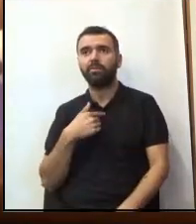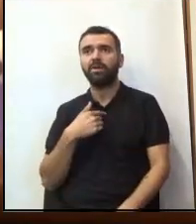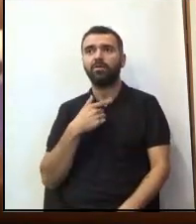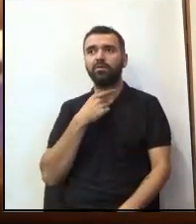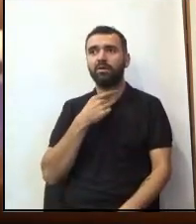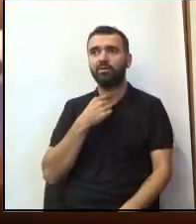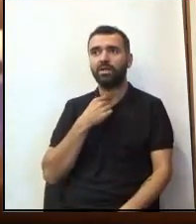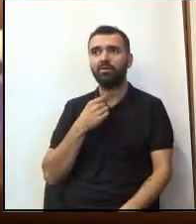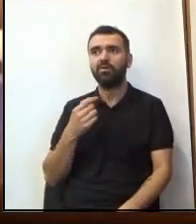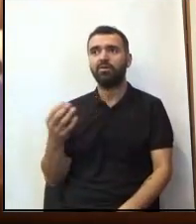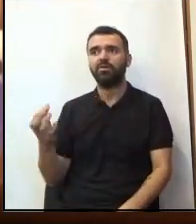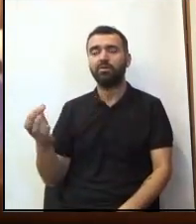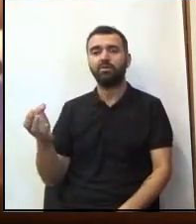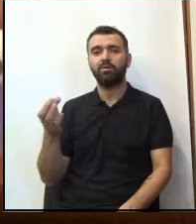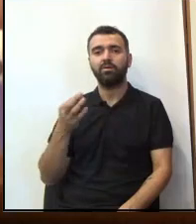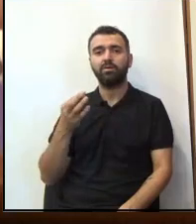consultado nomás.